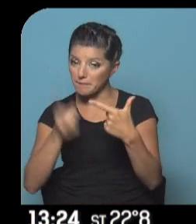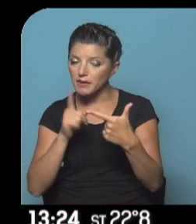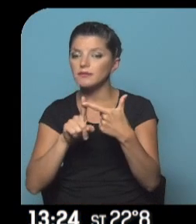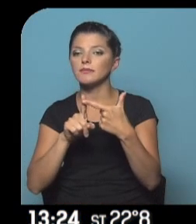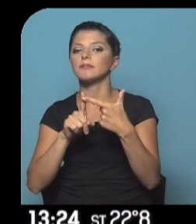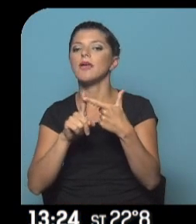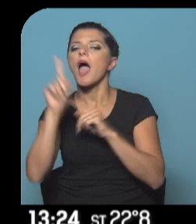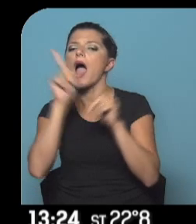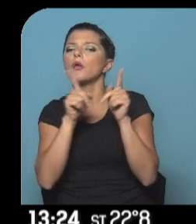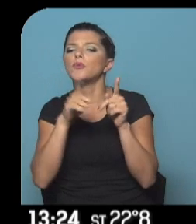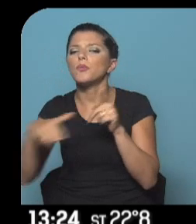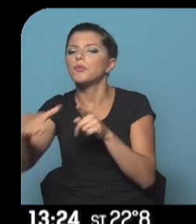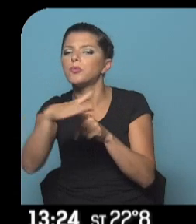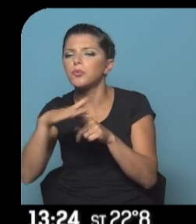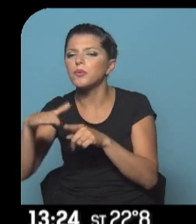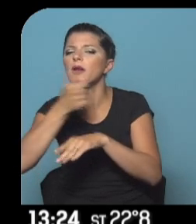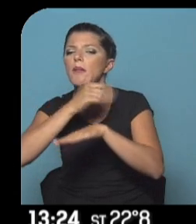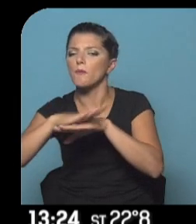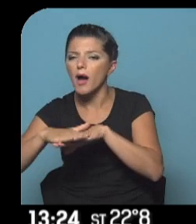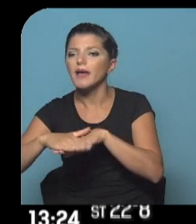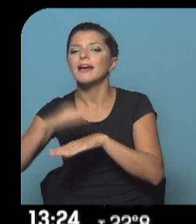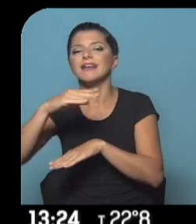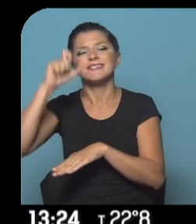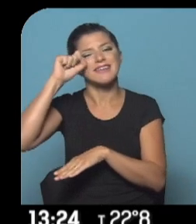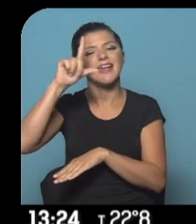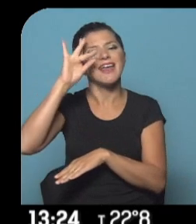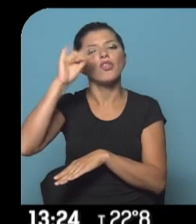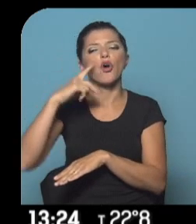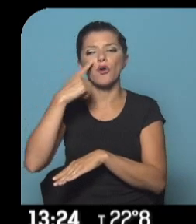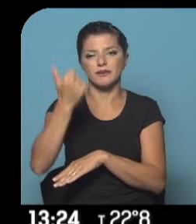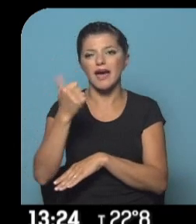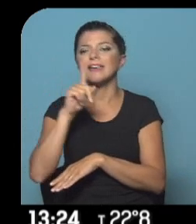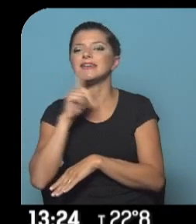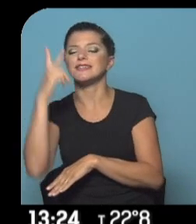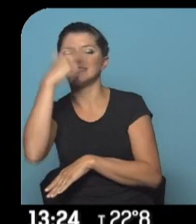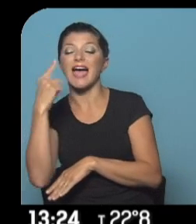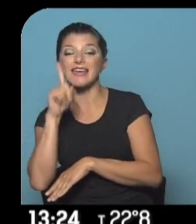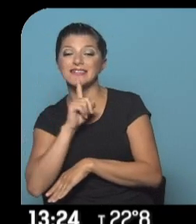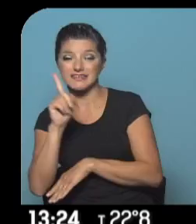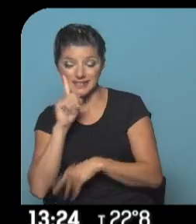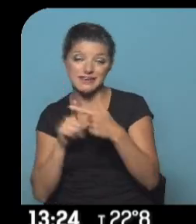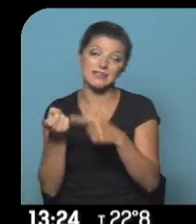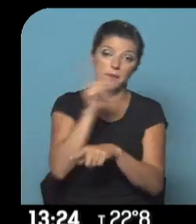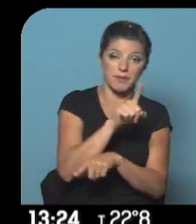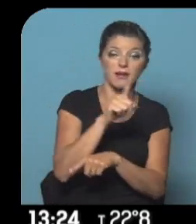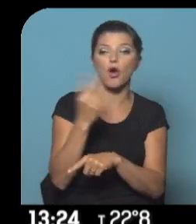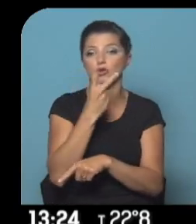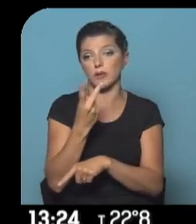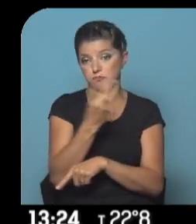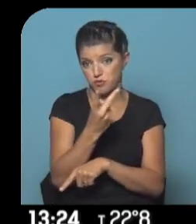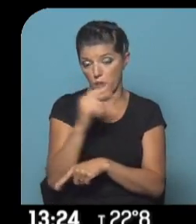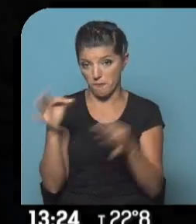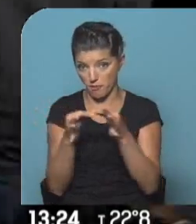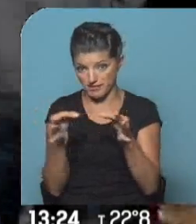separatistas en algunos de sus territorios de ultramar, como Nueva Caledonia y Tahití en el Pacífico y Guadalupe y Martinica en el Caribe. En tanto, en